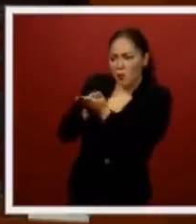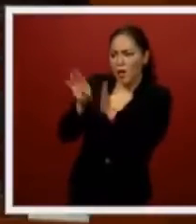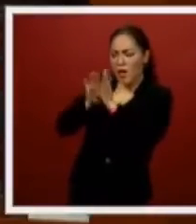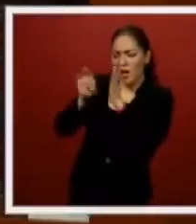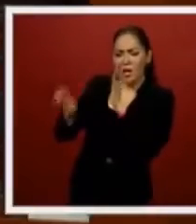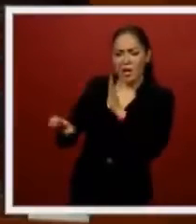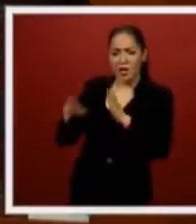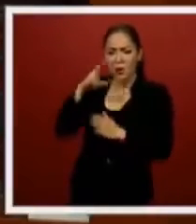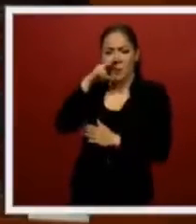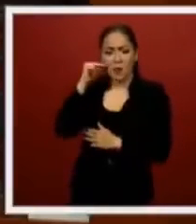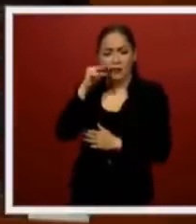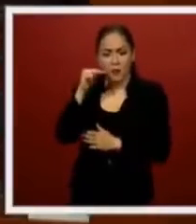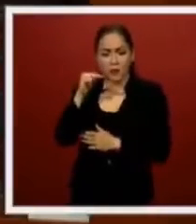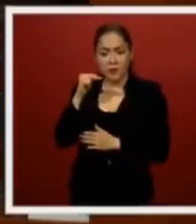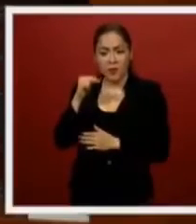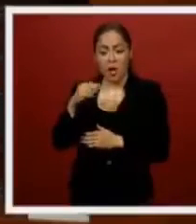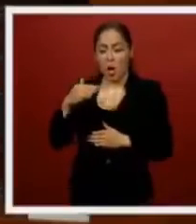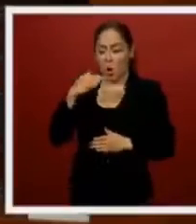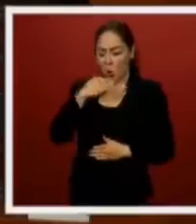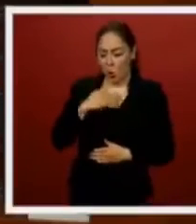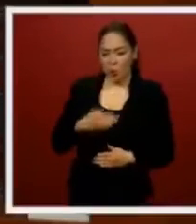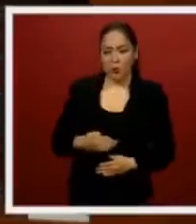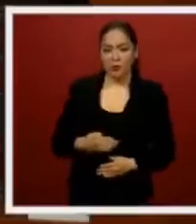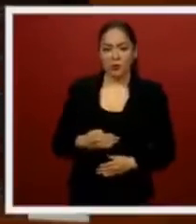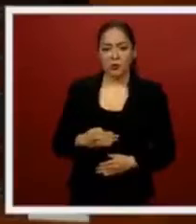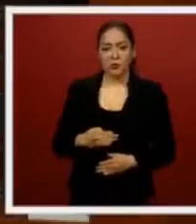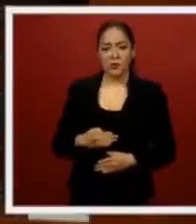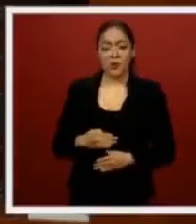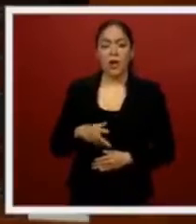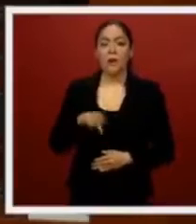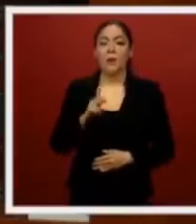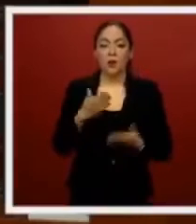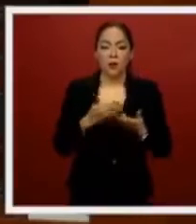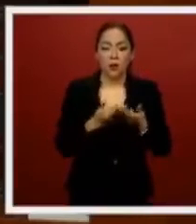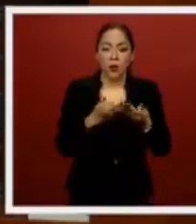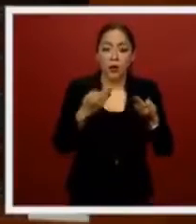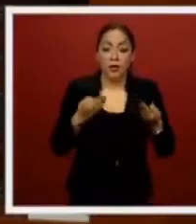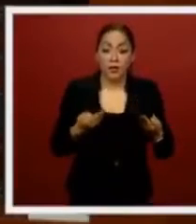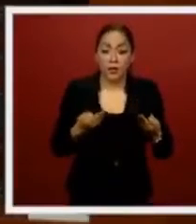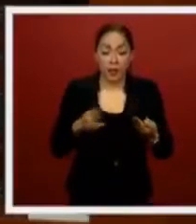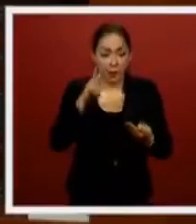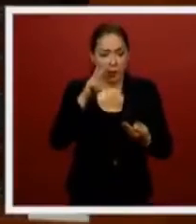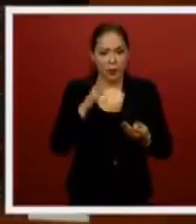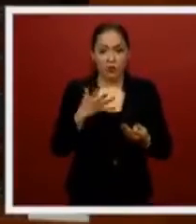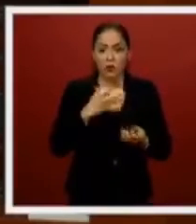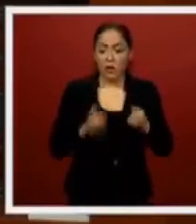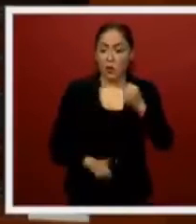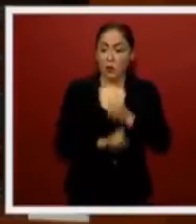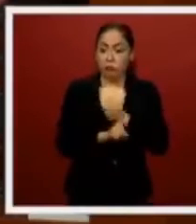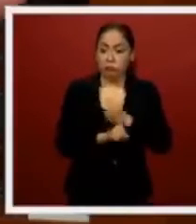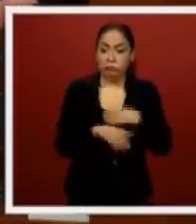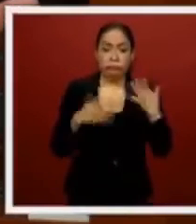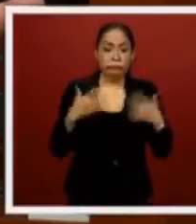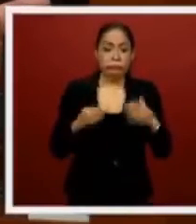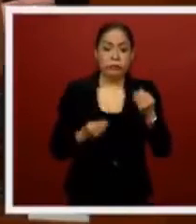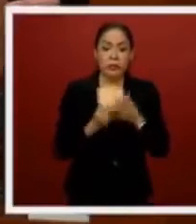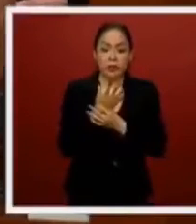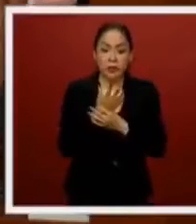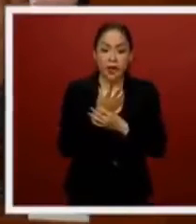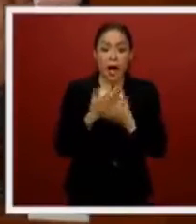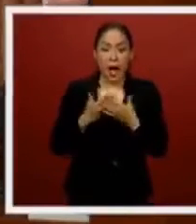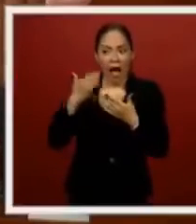la justicia, que no existan desigualdades. Pero por otro lado, la tierra hoy día tiene problemas nuevos que no